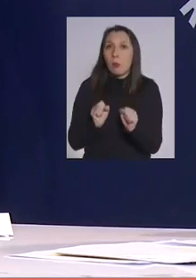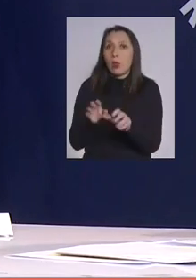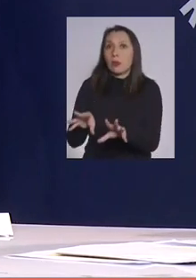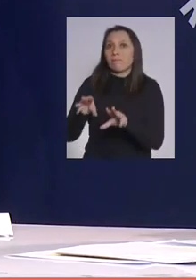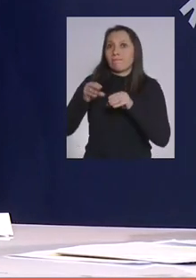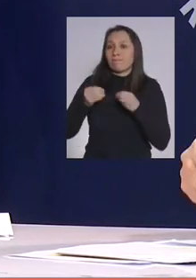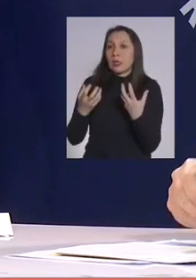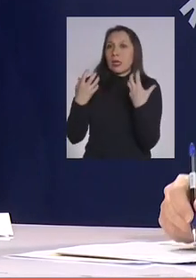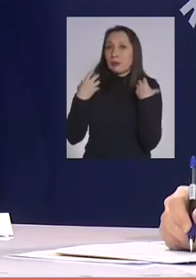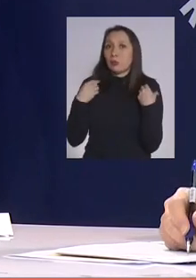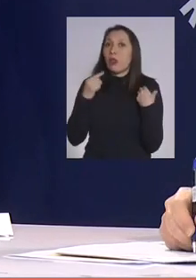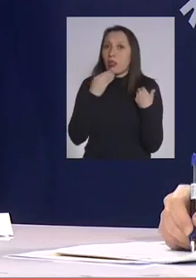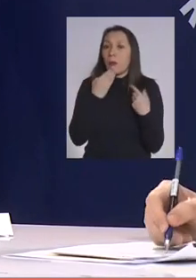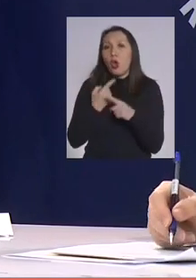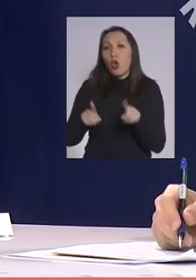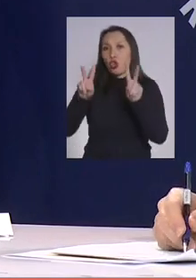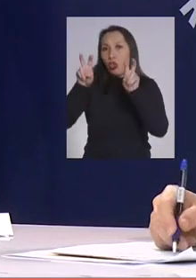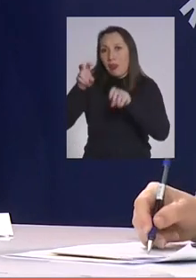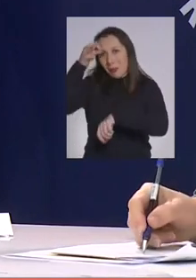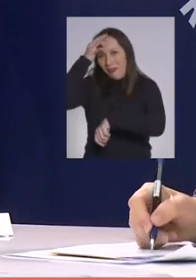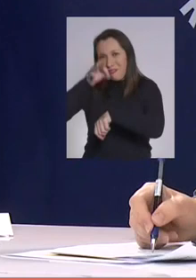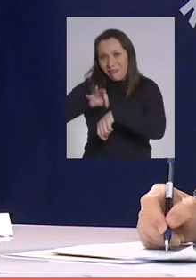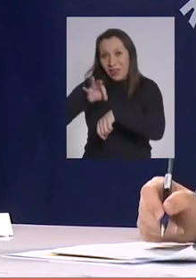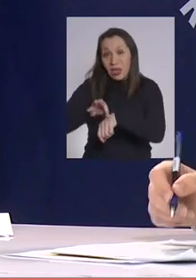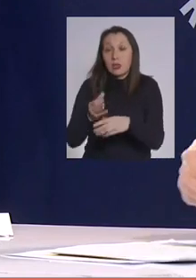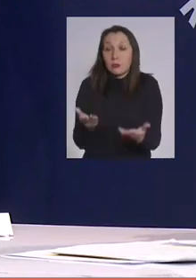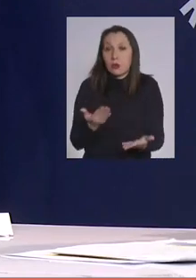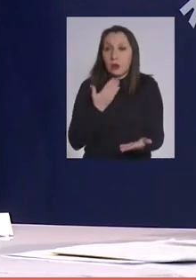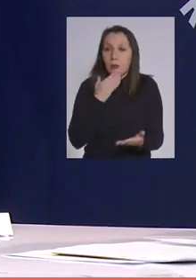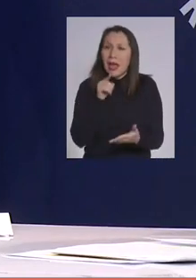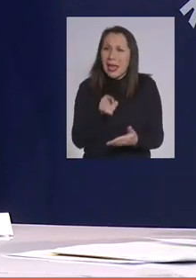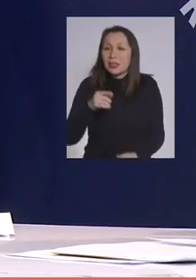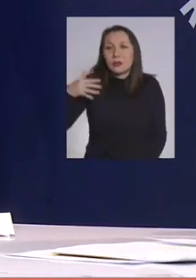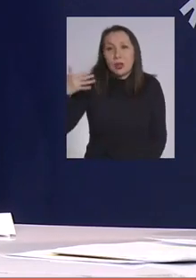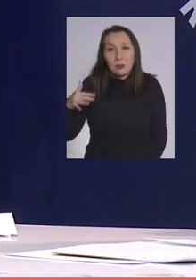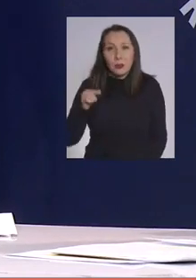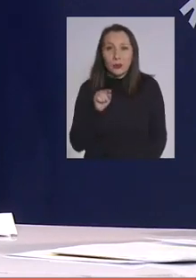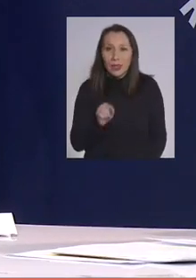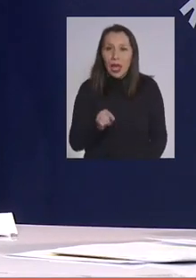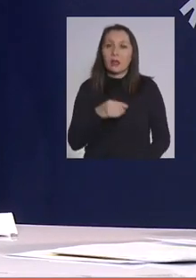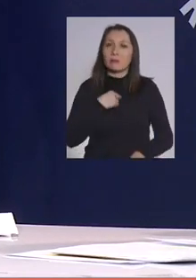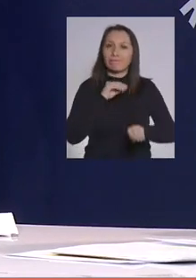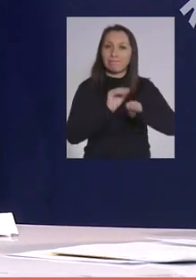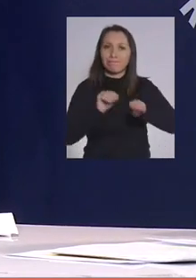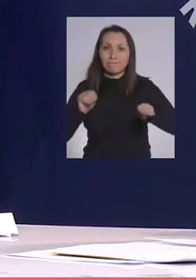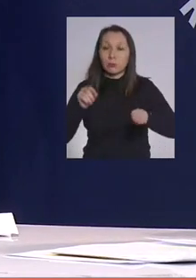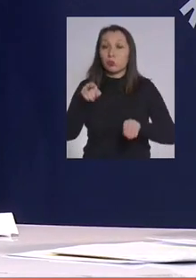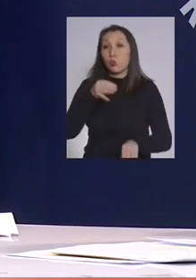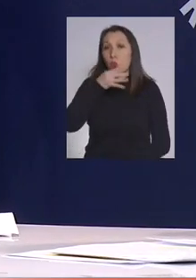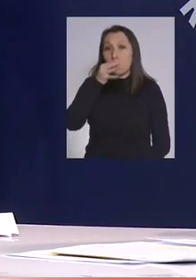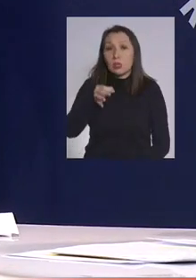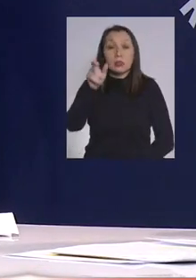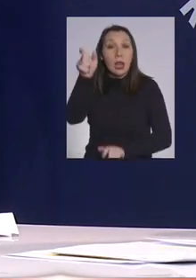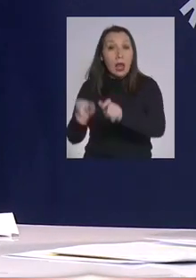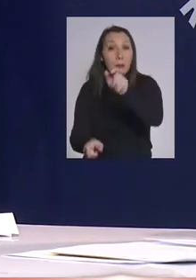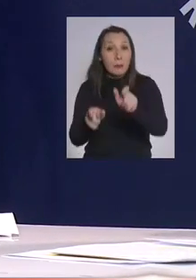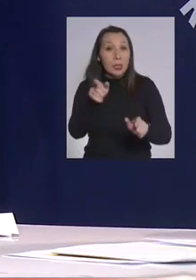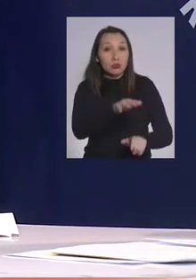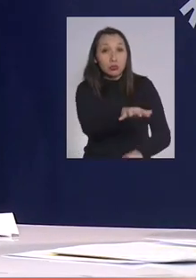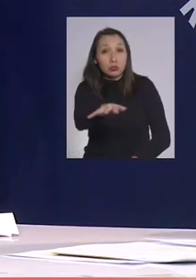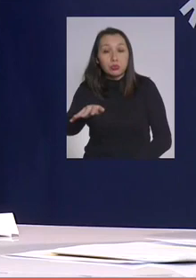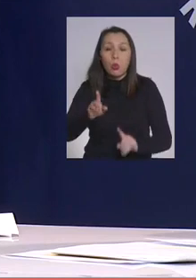cargo de ello prontamente por lo tanto eso creo que es importante hacer ese llamado porque usted me dice que las personas